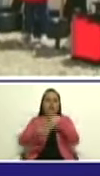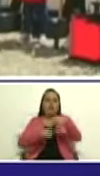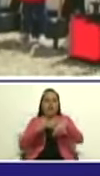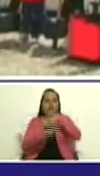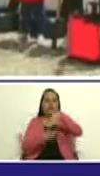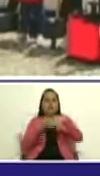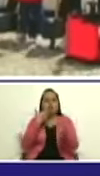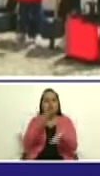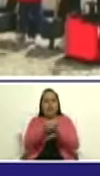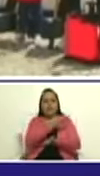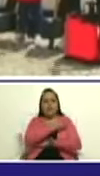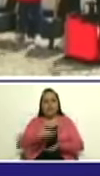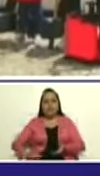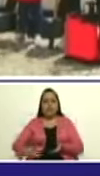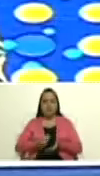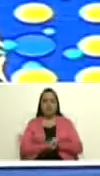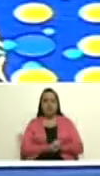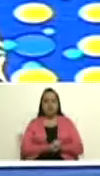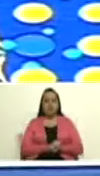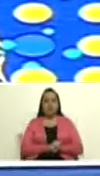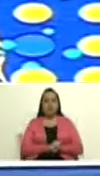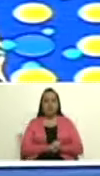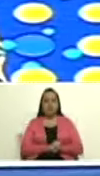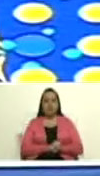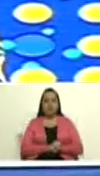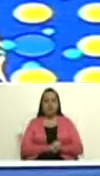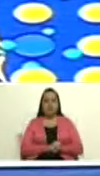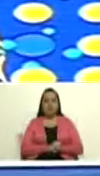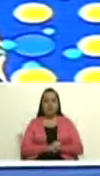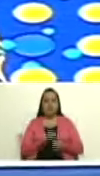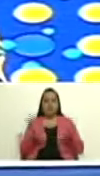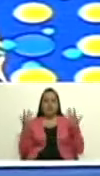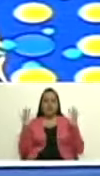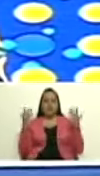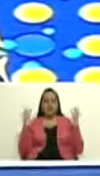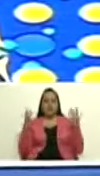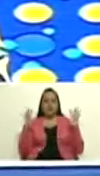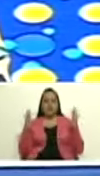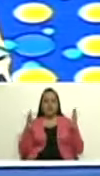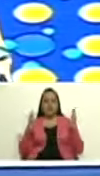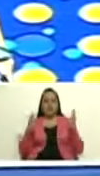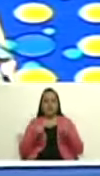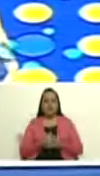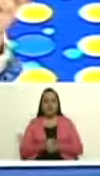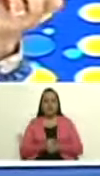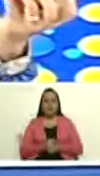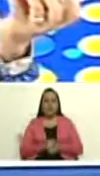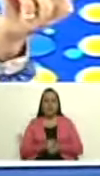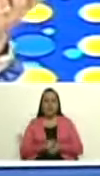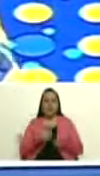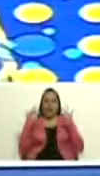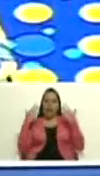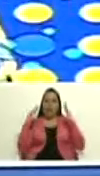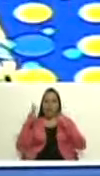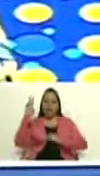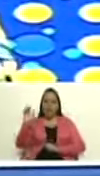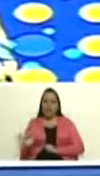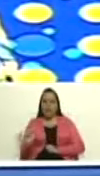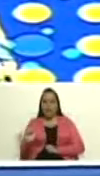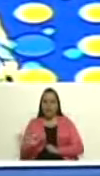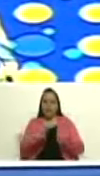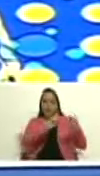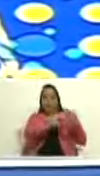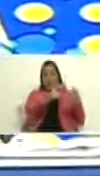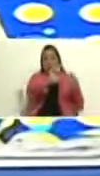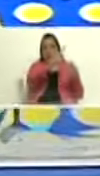revolucionario. Muchas gracias, presidente. ¡Vamos, Nico! El aplauso a Petare, de montaña a montaña, de Carayaca a